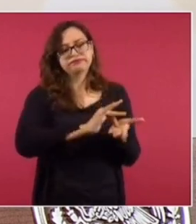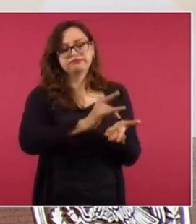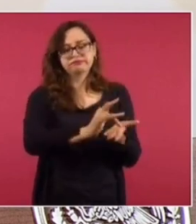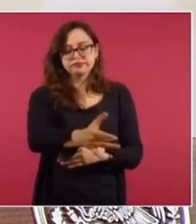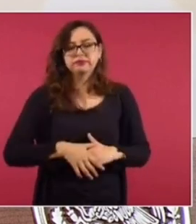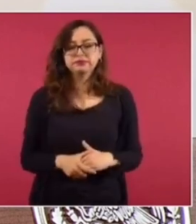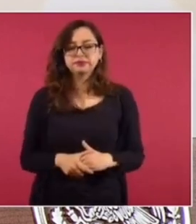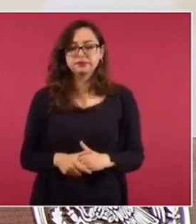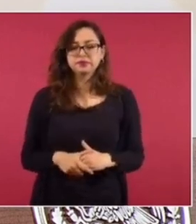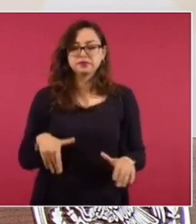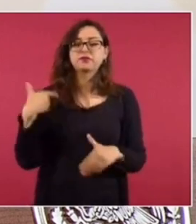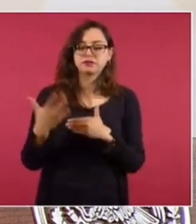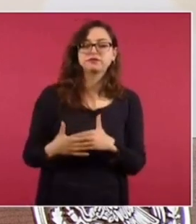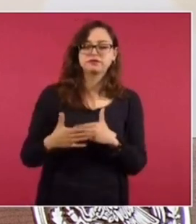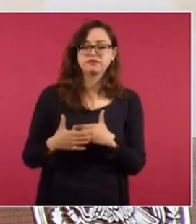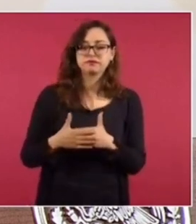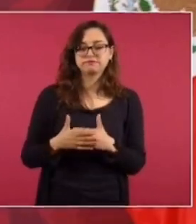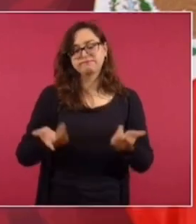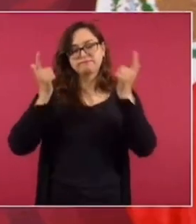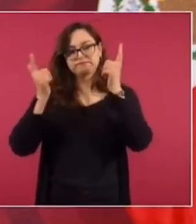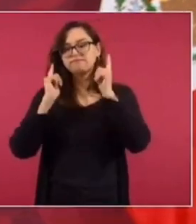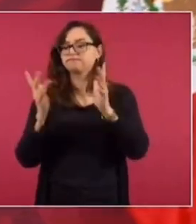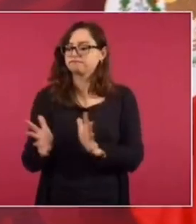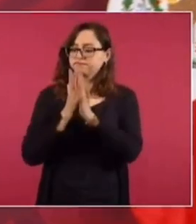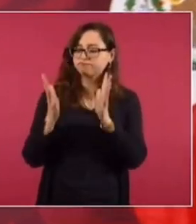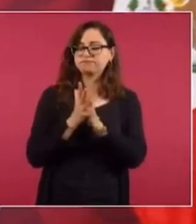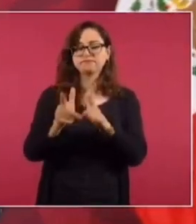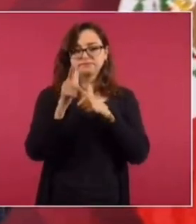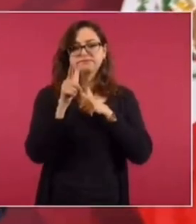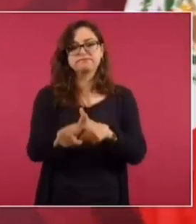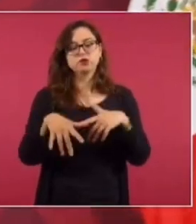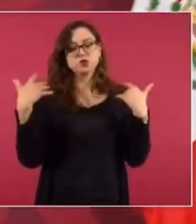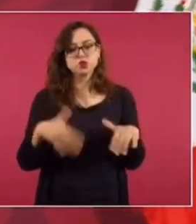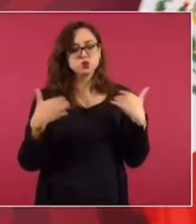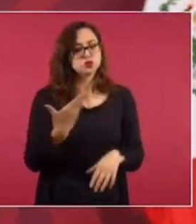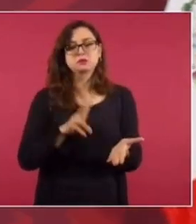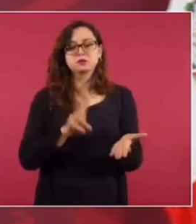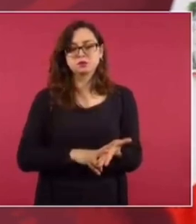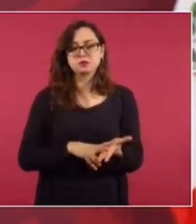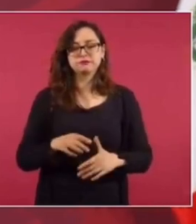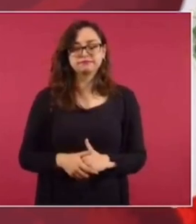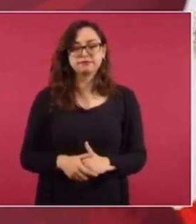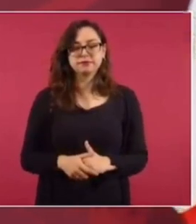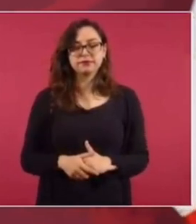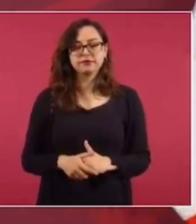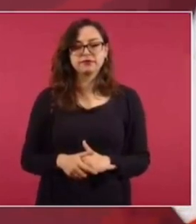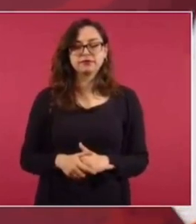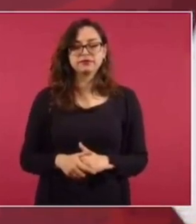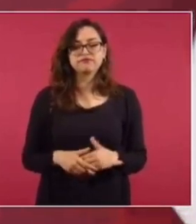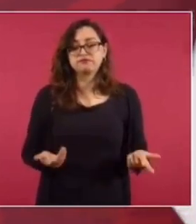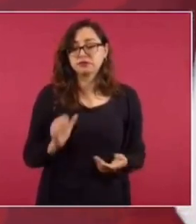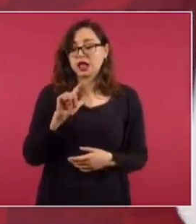Ojalá y sigan participando. Ha sido muy valioso lo que han hecho. Y